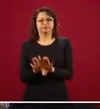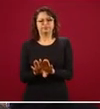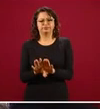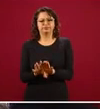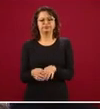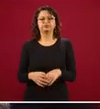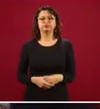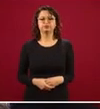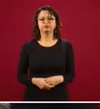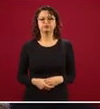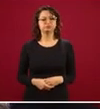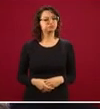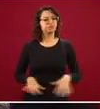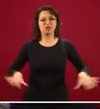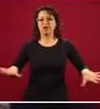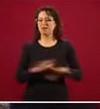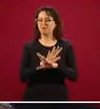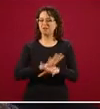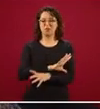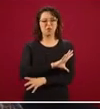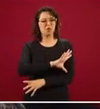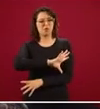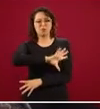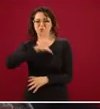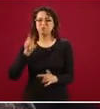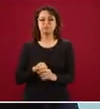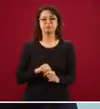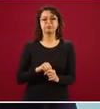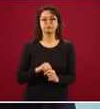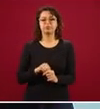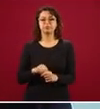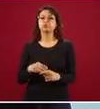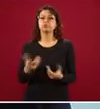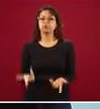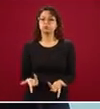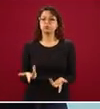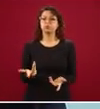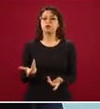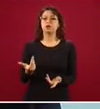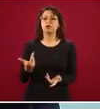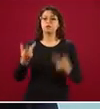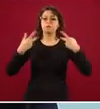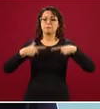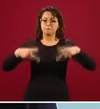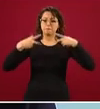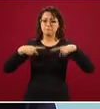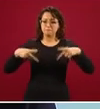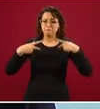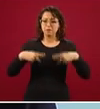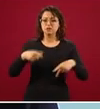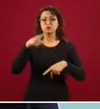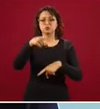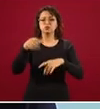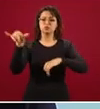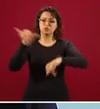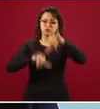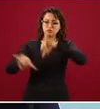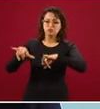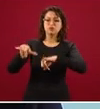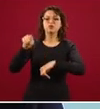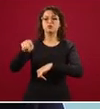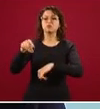y radicalmente estas prácticas y ahora compramos a fabricantes, a laboratorios